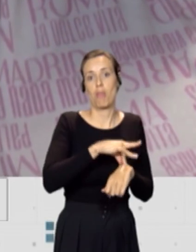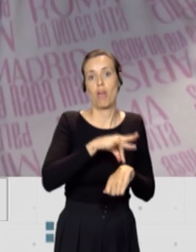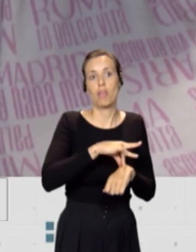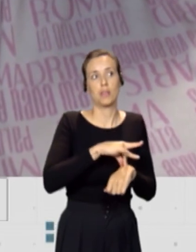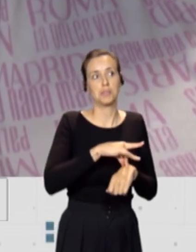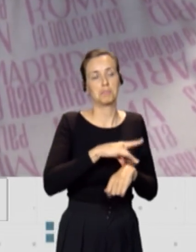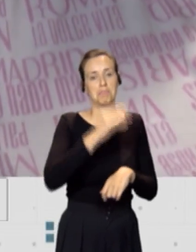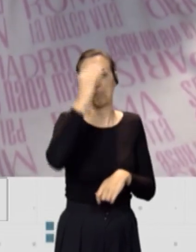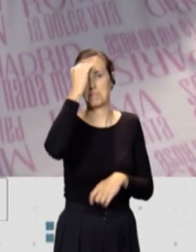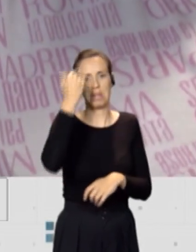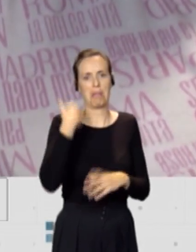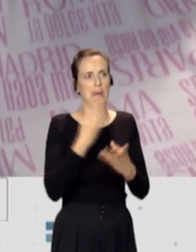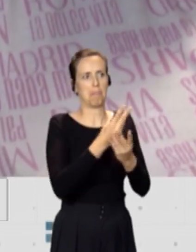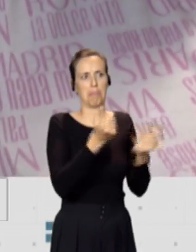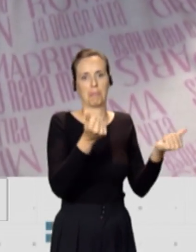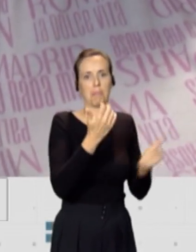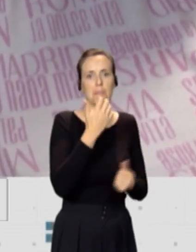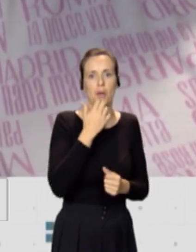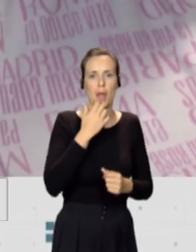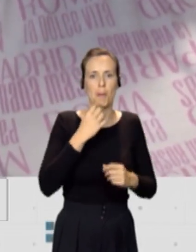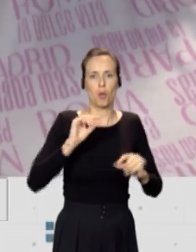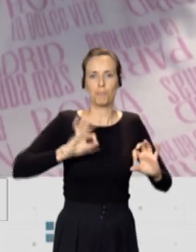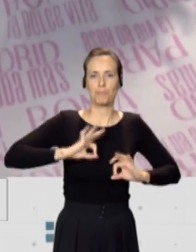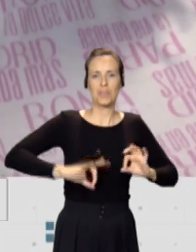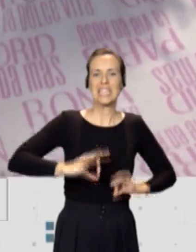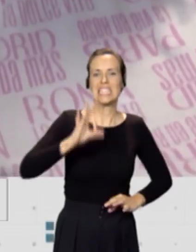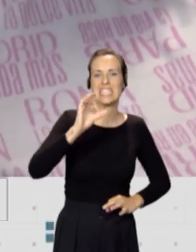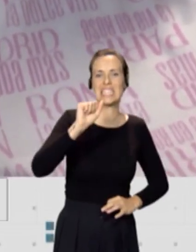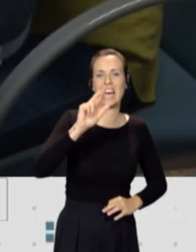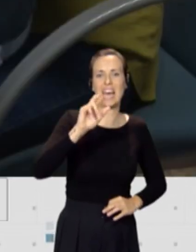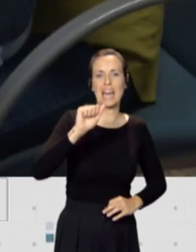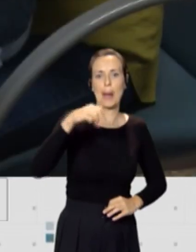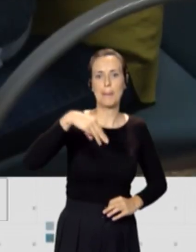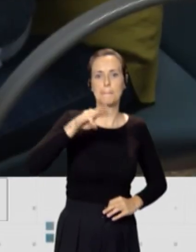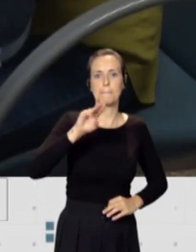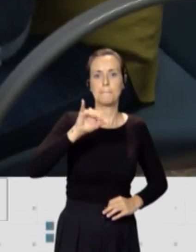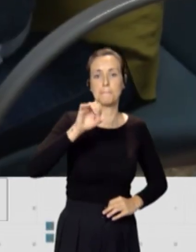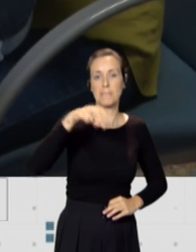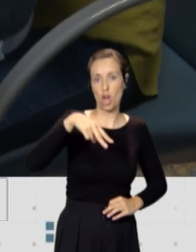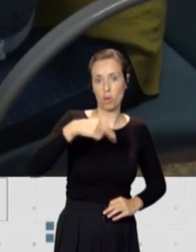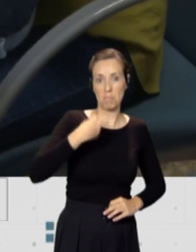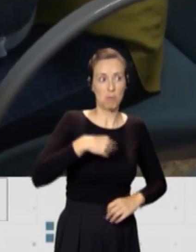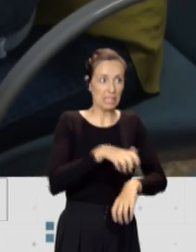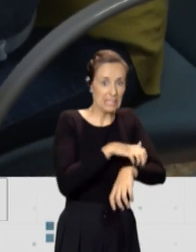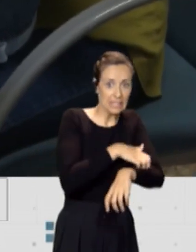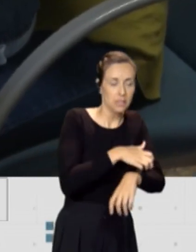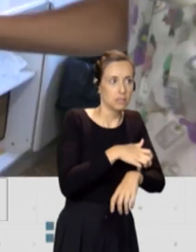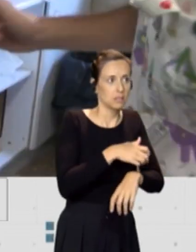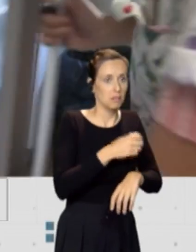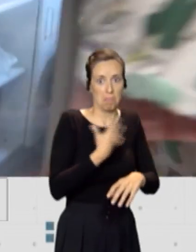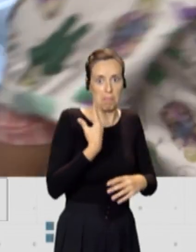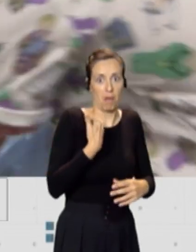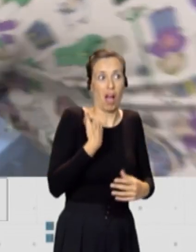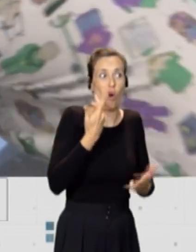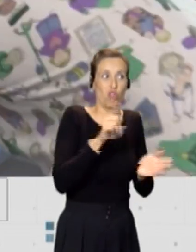se consideraban erradicadas, enfermedades como el sarampión que están volviendo a aparecer. No sé si en el caso de la meningitis puede deberse o